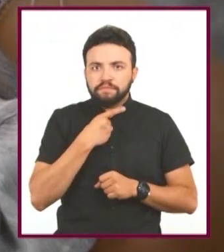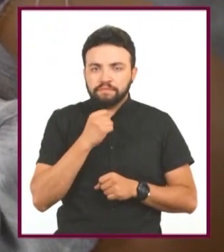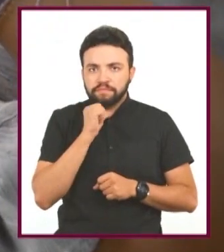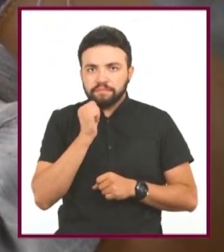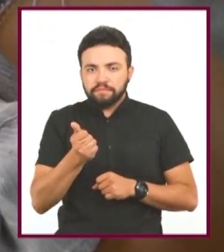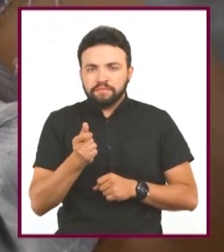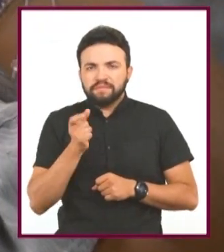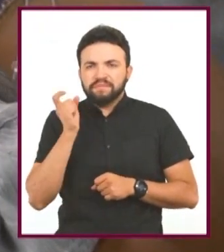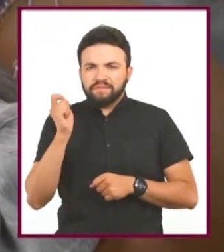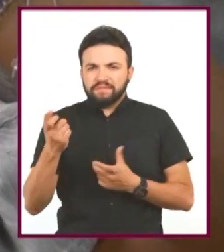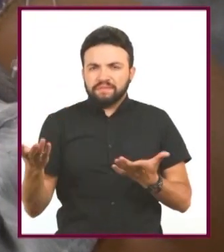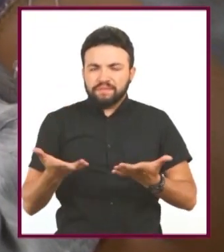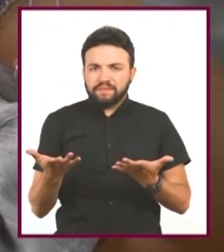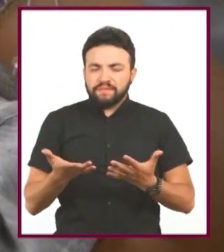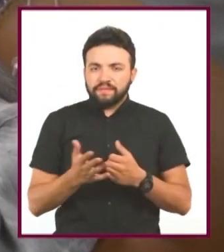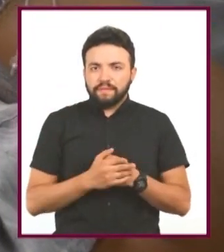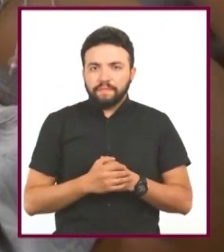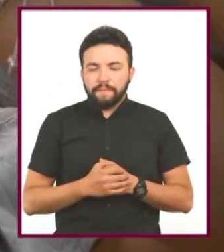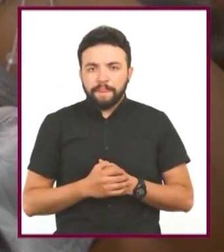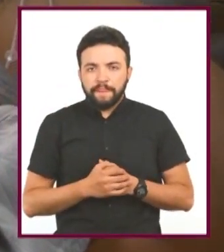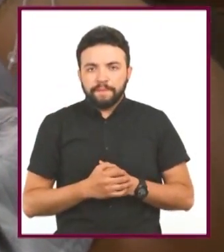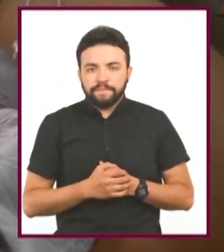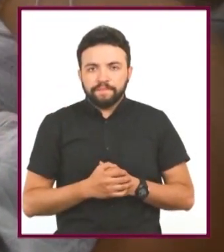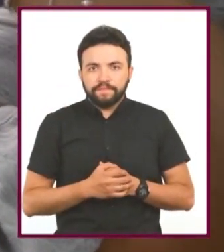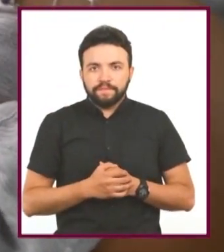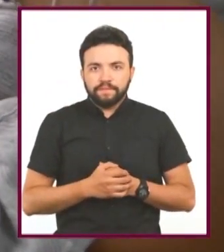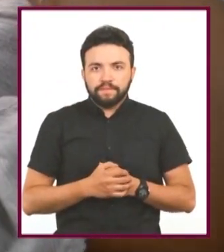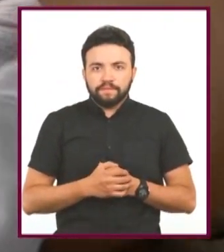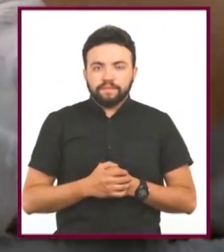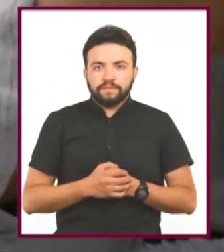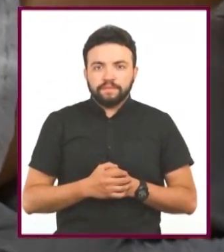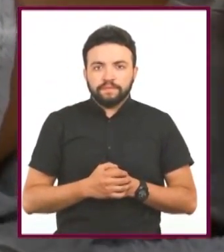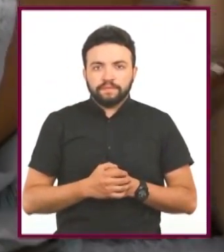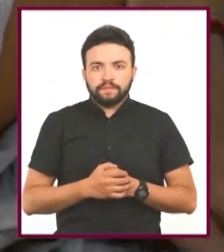No, no me contaste. ¿Qué hicieron?